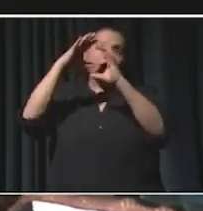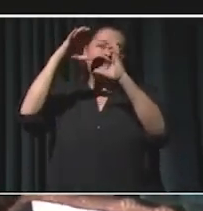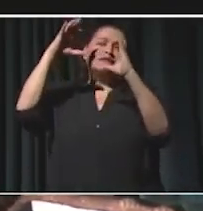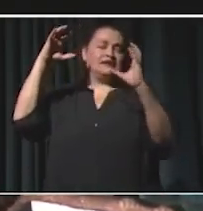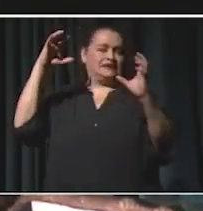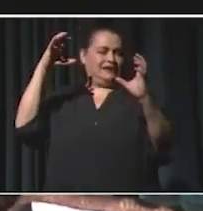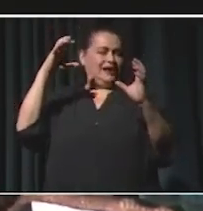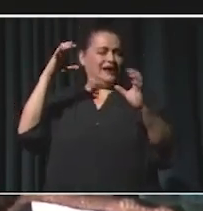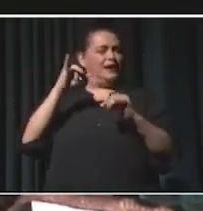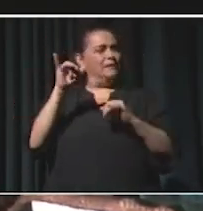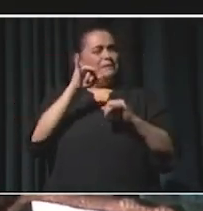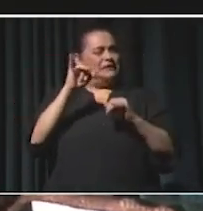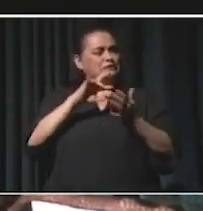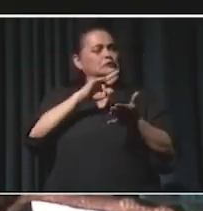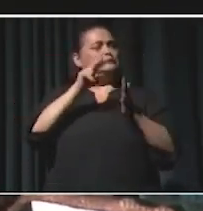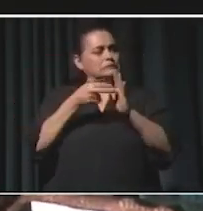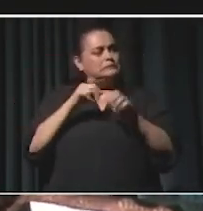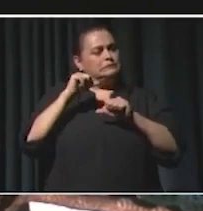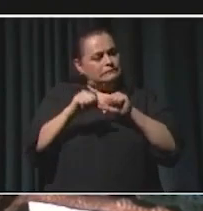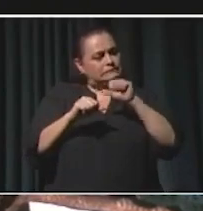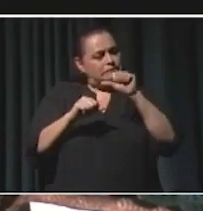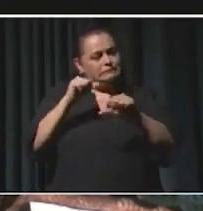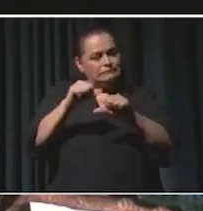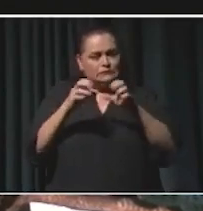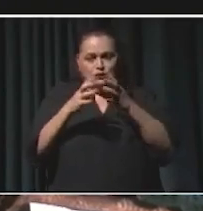misma resiliencia de estas comunidades.